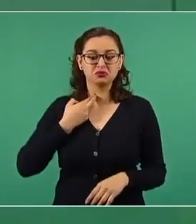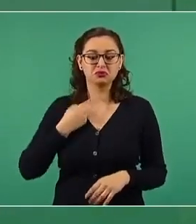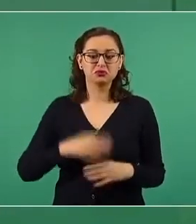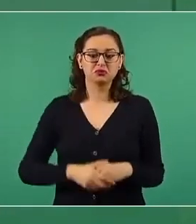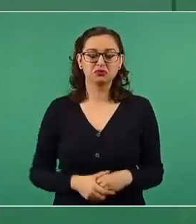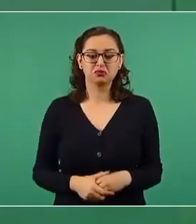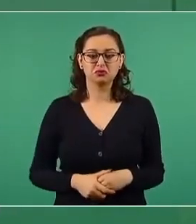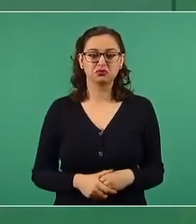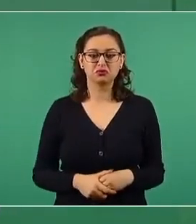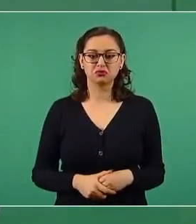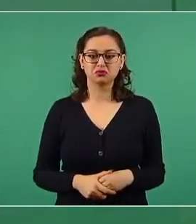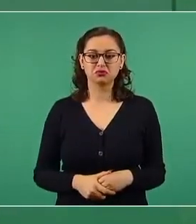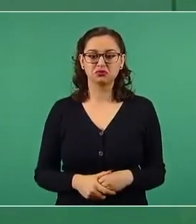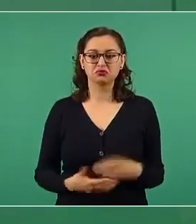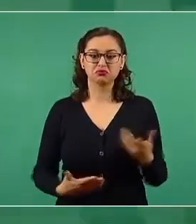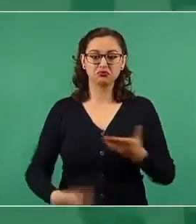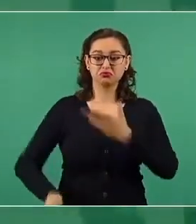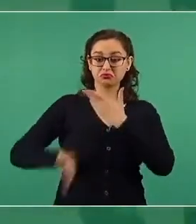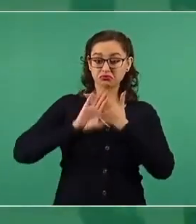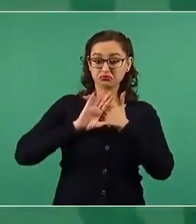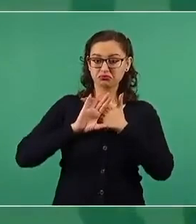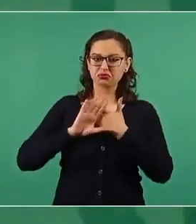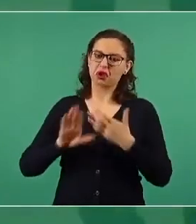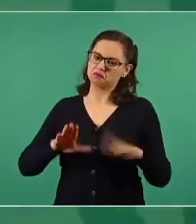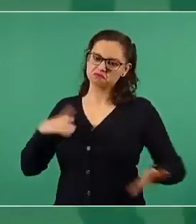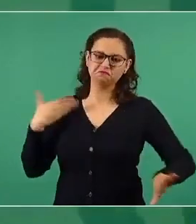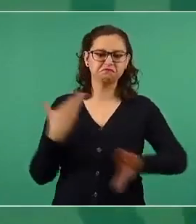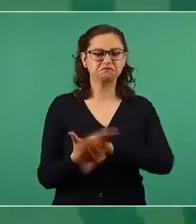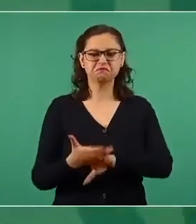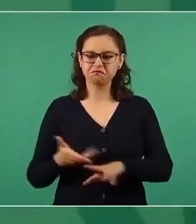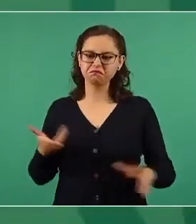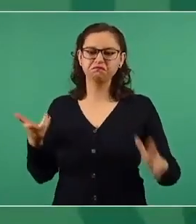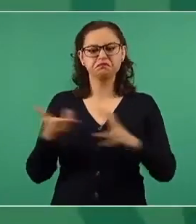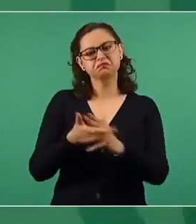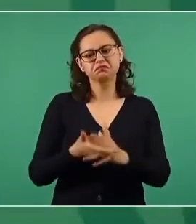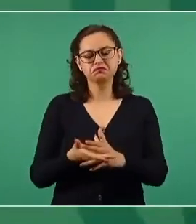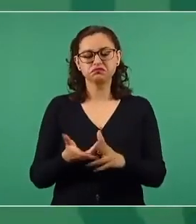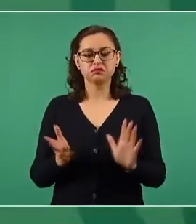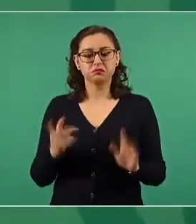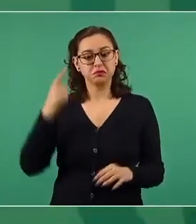y responde a la violencia con la violencia